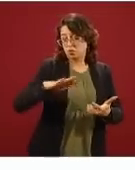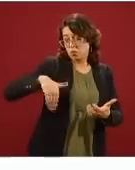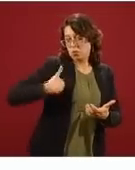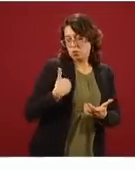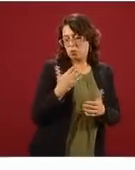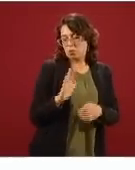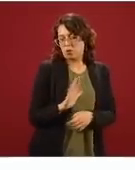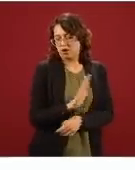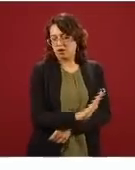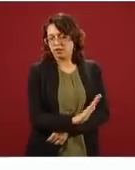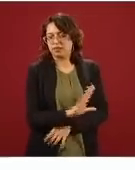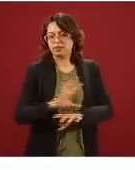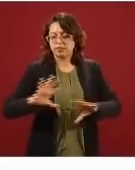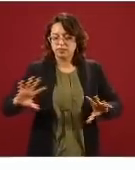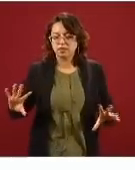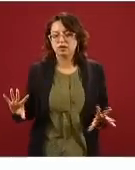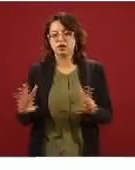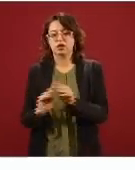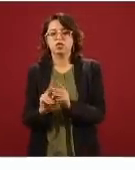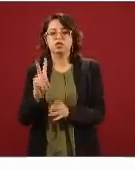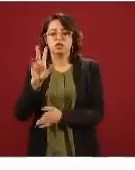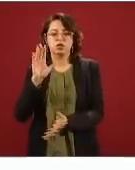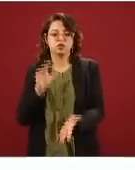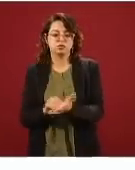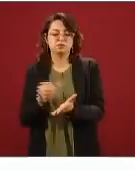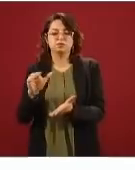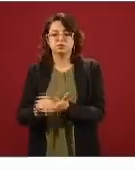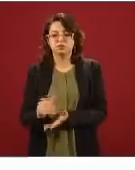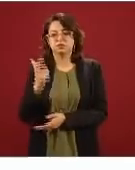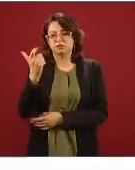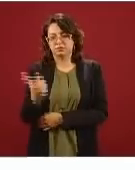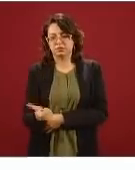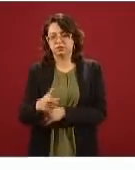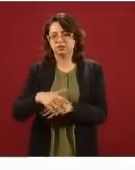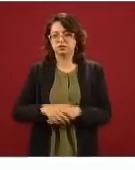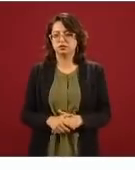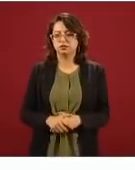una disponibilidad neta de aproximadamente 2,000 millones de pesos.